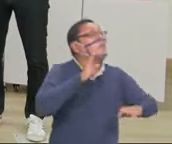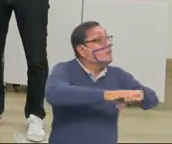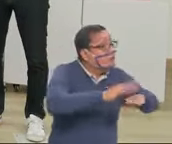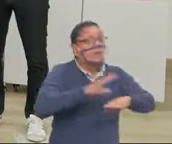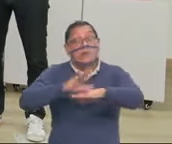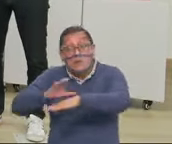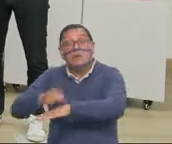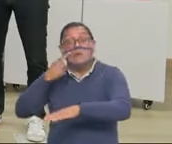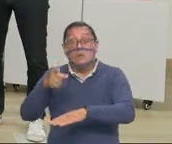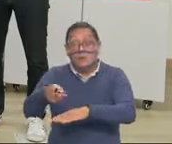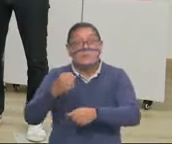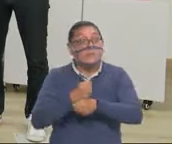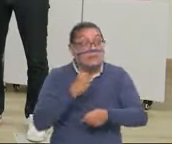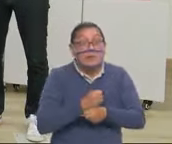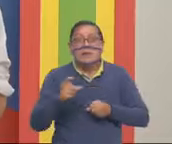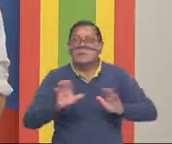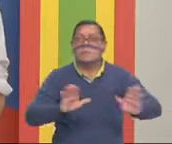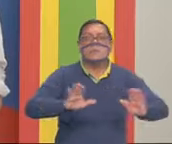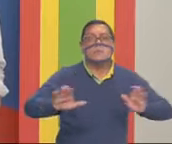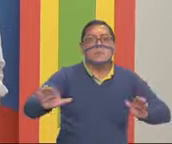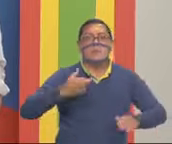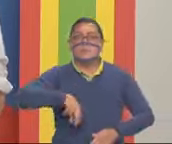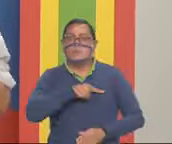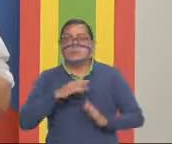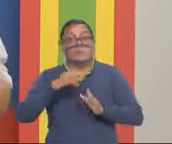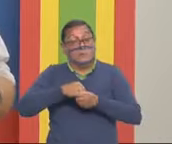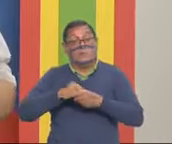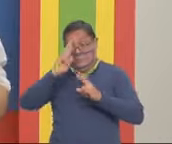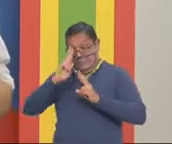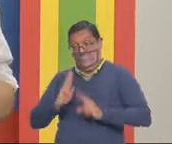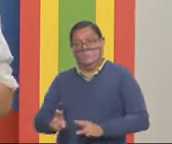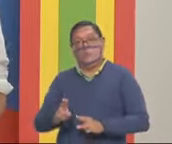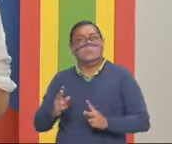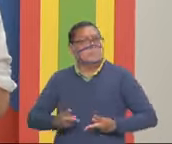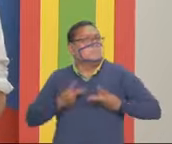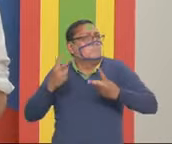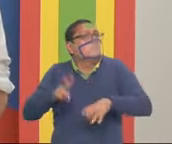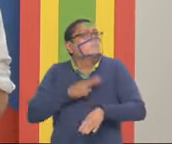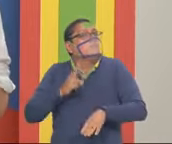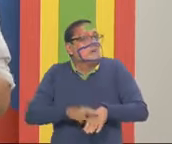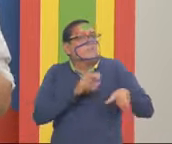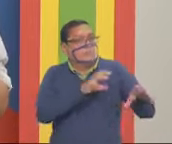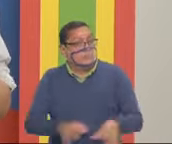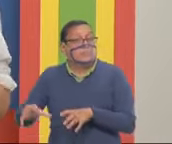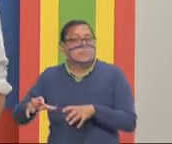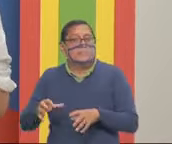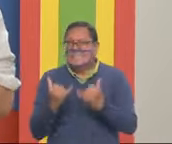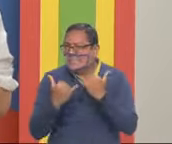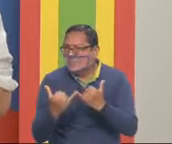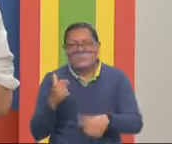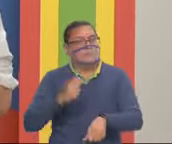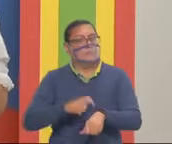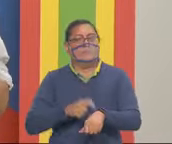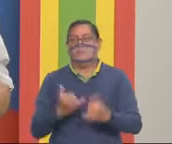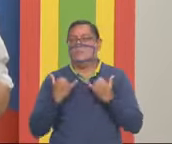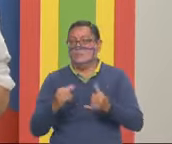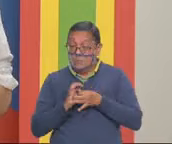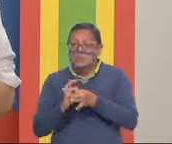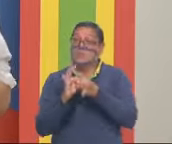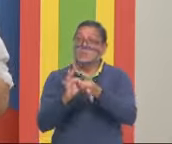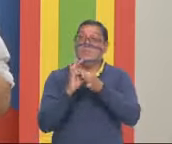y asegurándose que cada uno de nosotros pueda seguir con su vida lo más normal posible. Es el momento de unirnos. Al